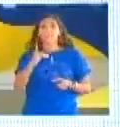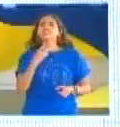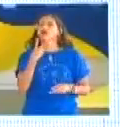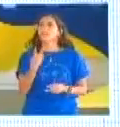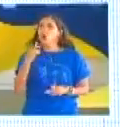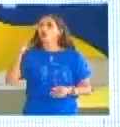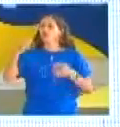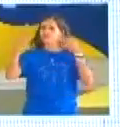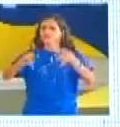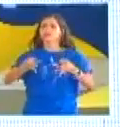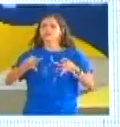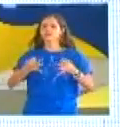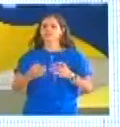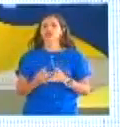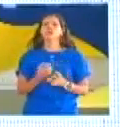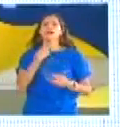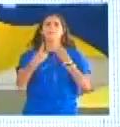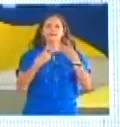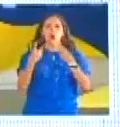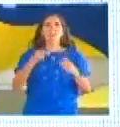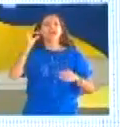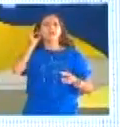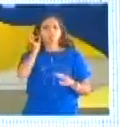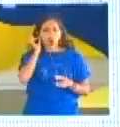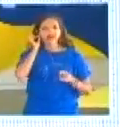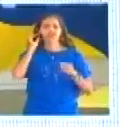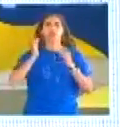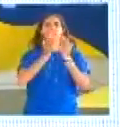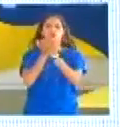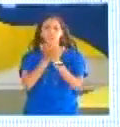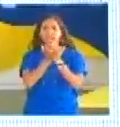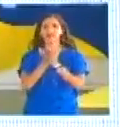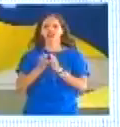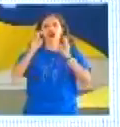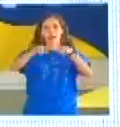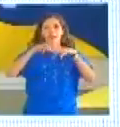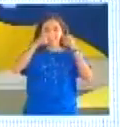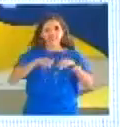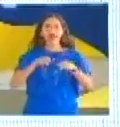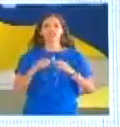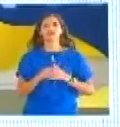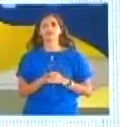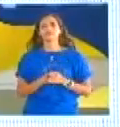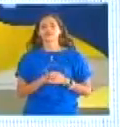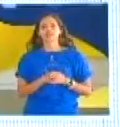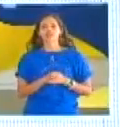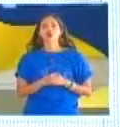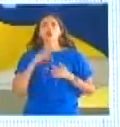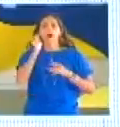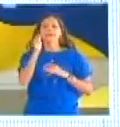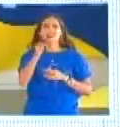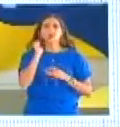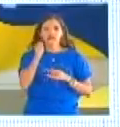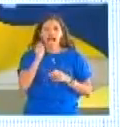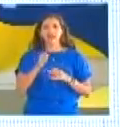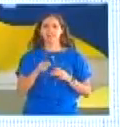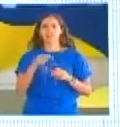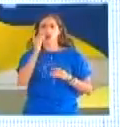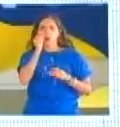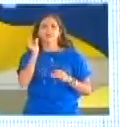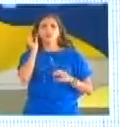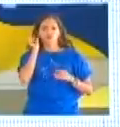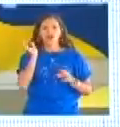discapacidad, donde tengan voz y voto las mujeres, los estudiantes, los campesinos, las campesinas, los pensionados, las